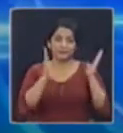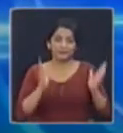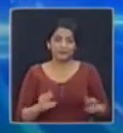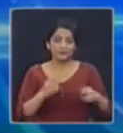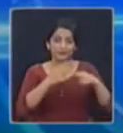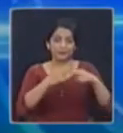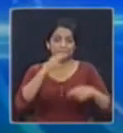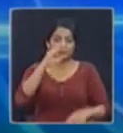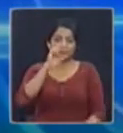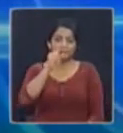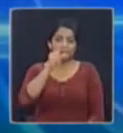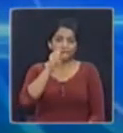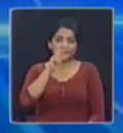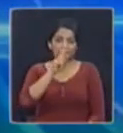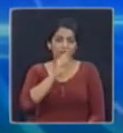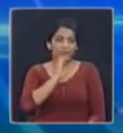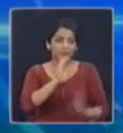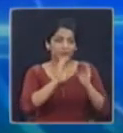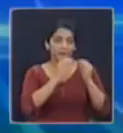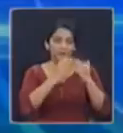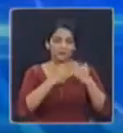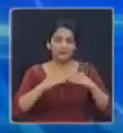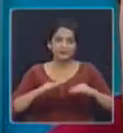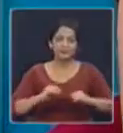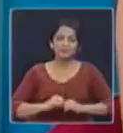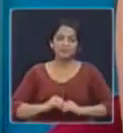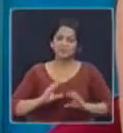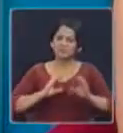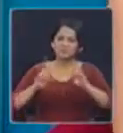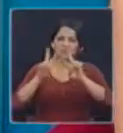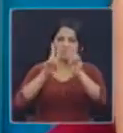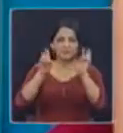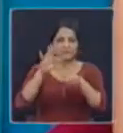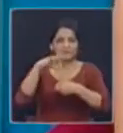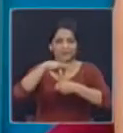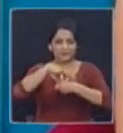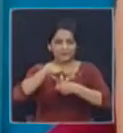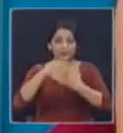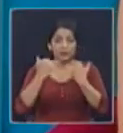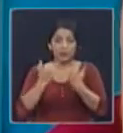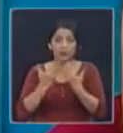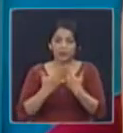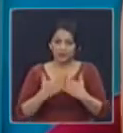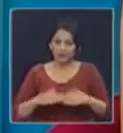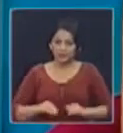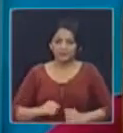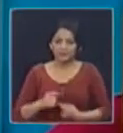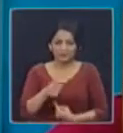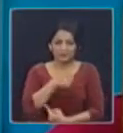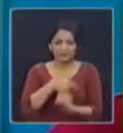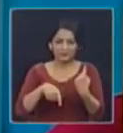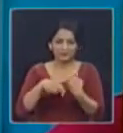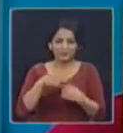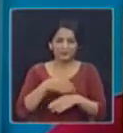Rón del Partido Social Cristiano a propósito de este tema de la consulta popular. Ahora hacemos una pausa, pero volvemos de inmediato con más información. Nosotros.